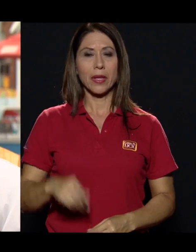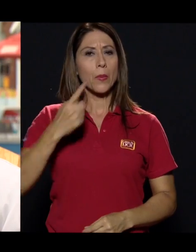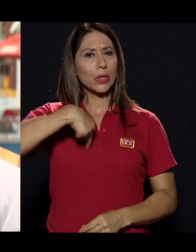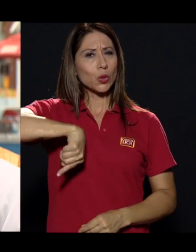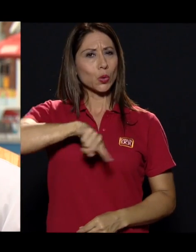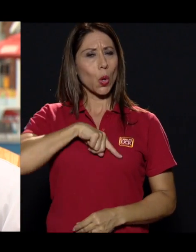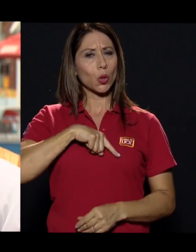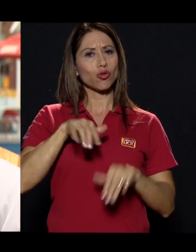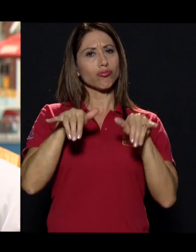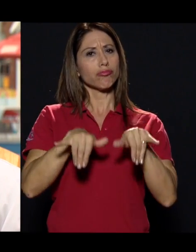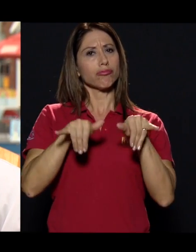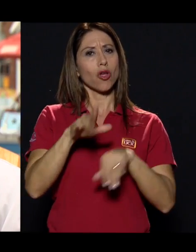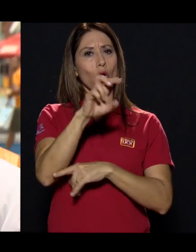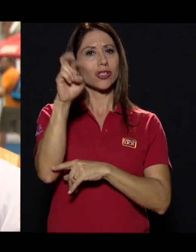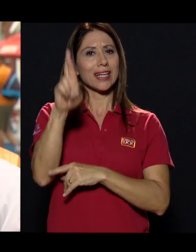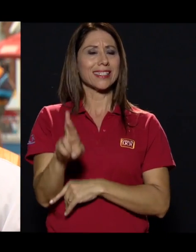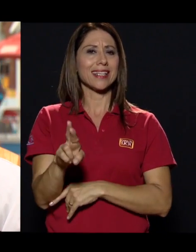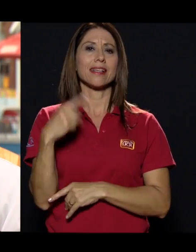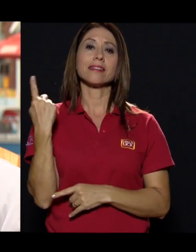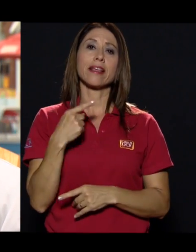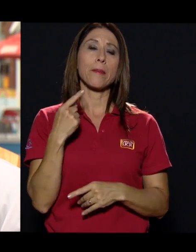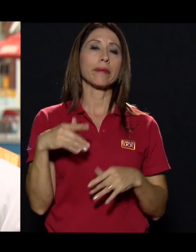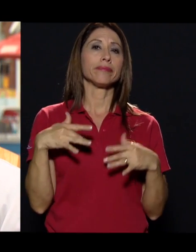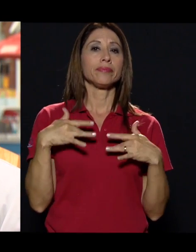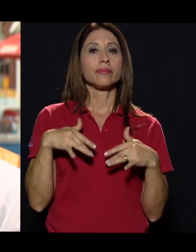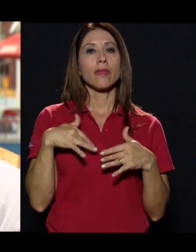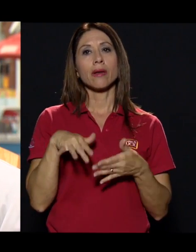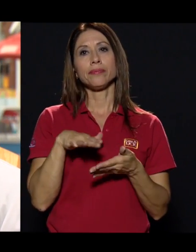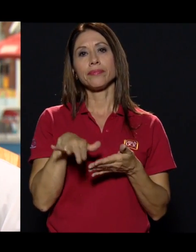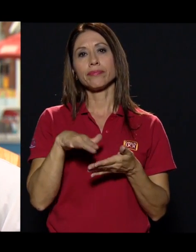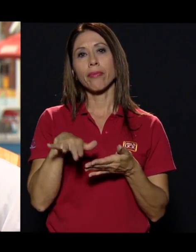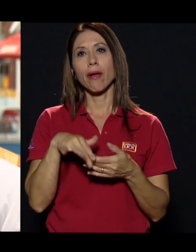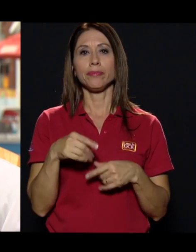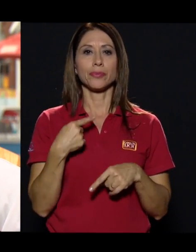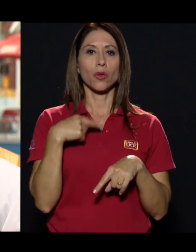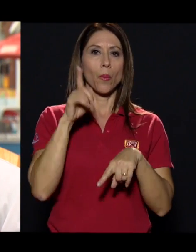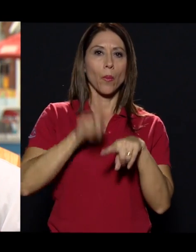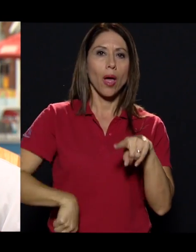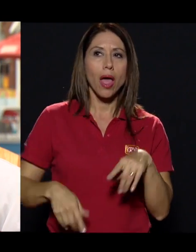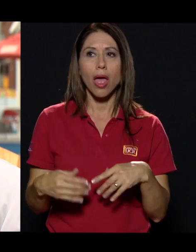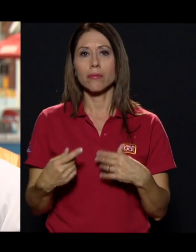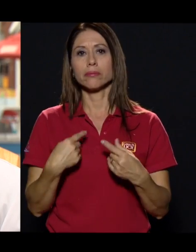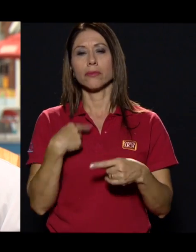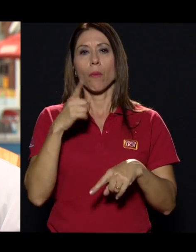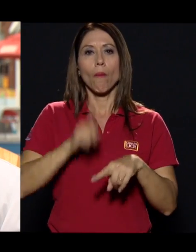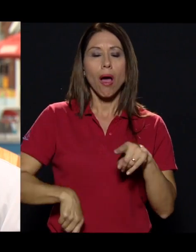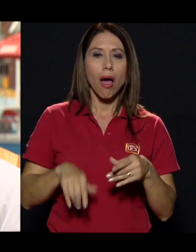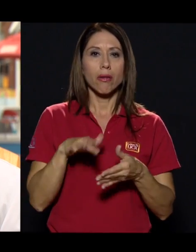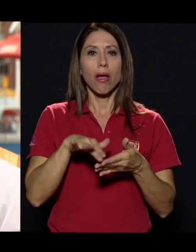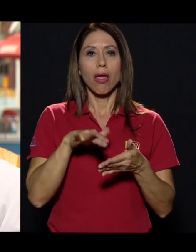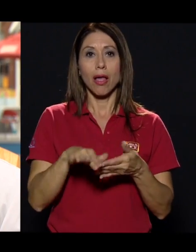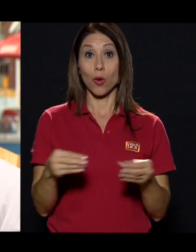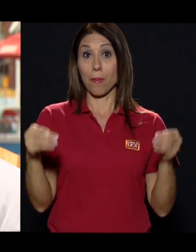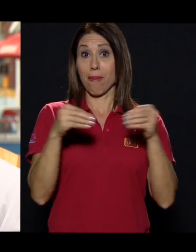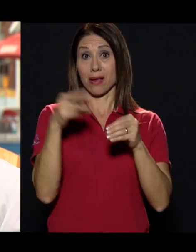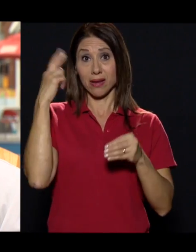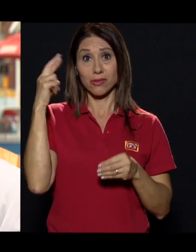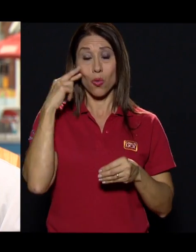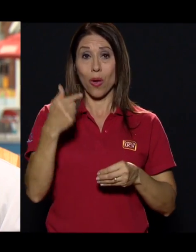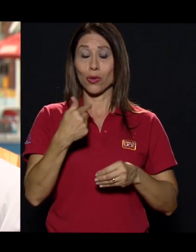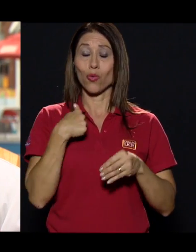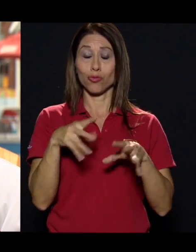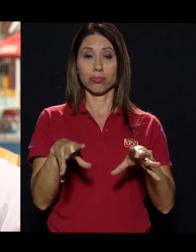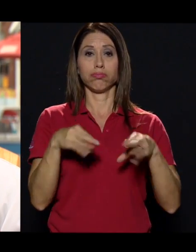Pues nosotros el tico tiene la costumbre de que siempre ponemos pretextos, ¿verdad? Todo, que uno no puede, y mucho más razón cuando uno adquiere una